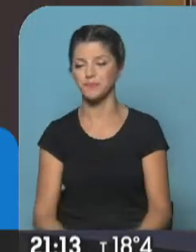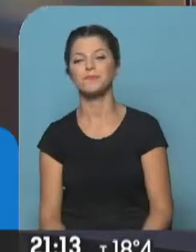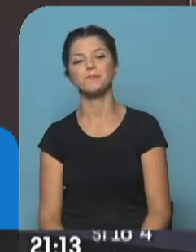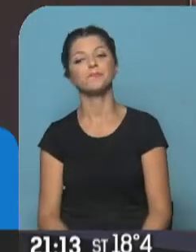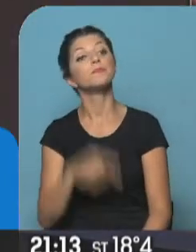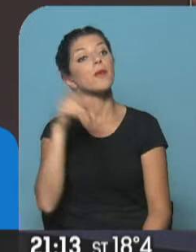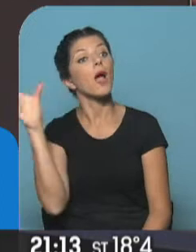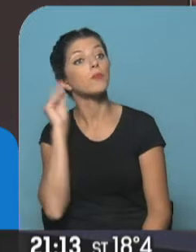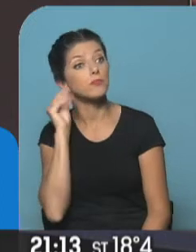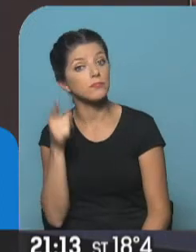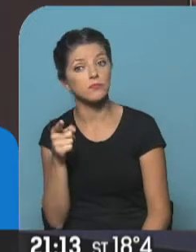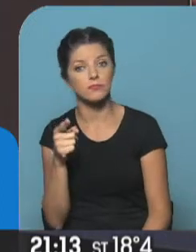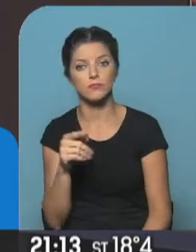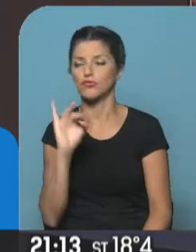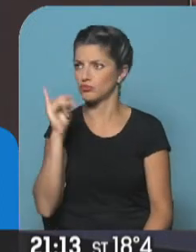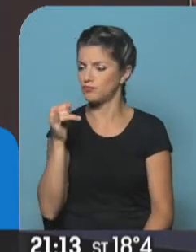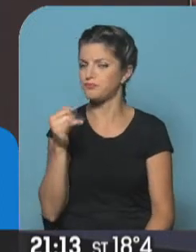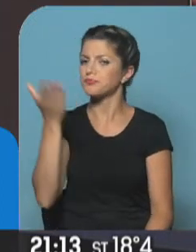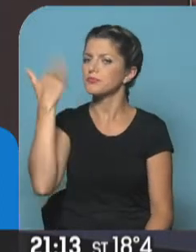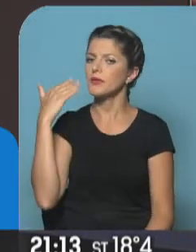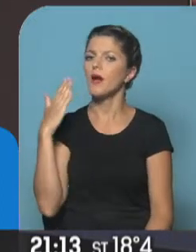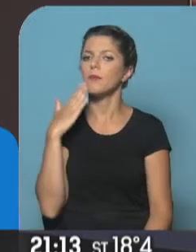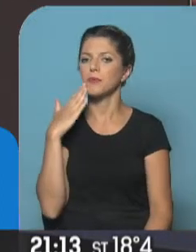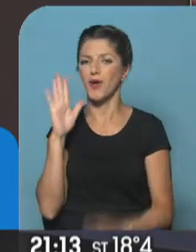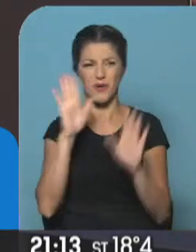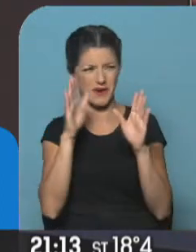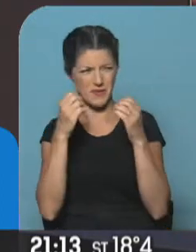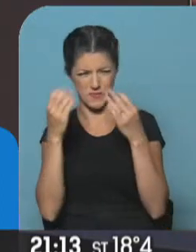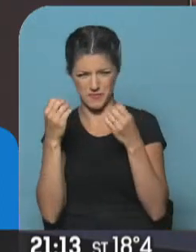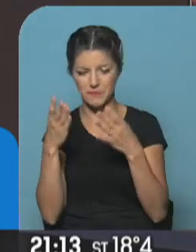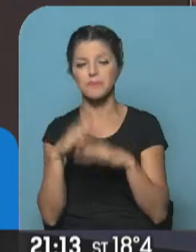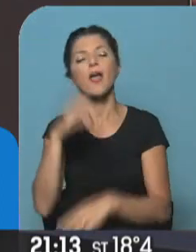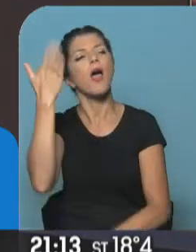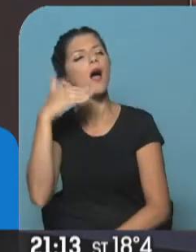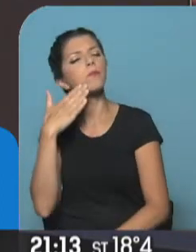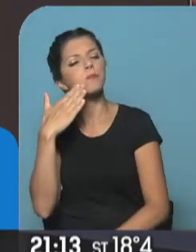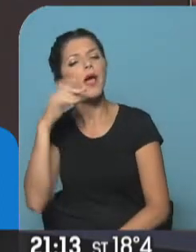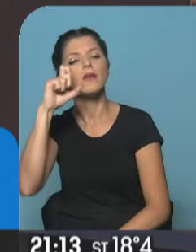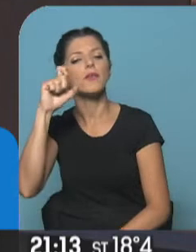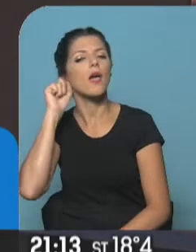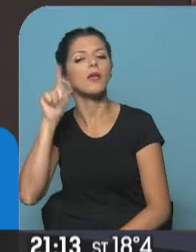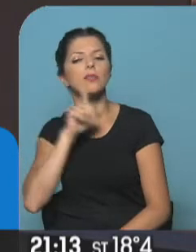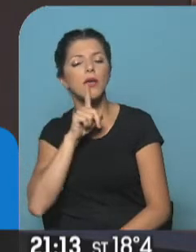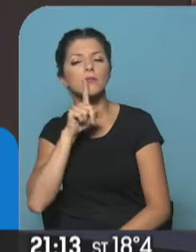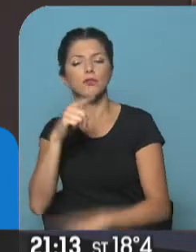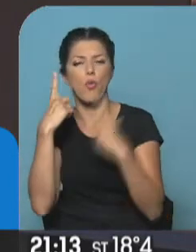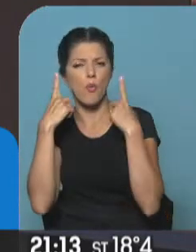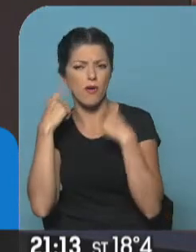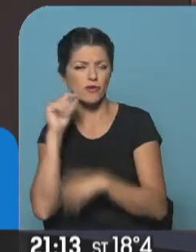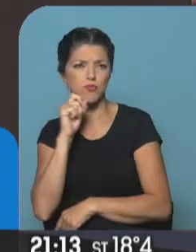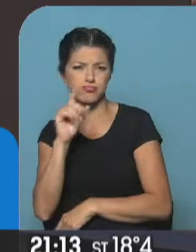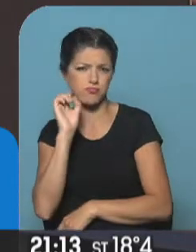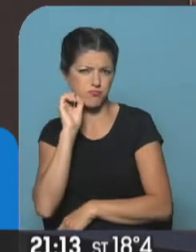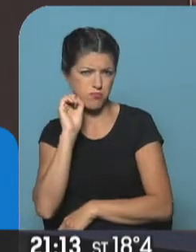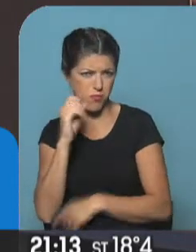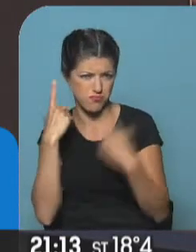te escucha. Con todo gusto, diputado. Esta tarde las centrales sindicales generaron algún tipo de protesta en contra de este proyecto, que, como usted